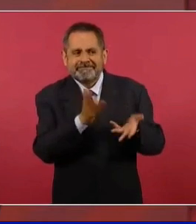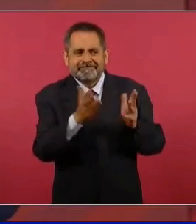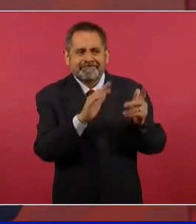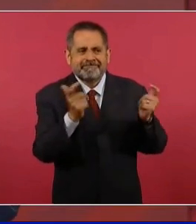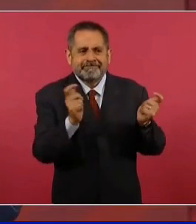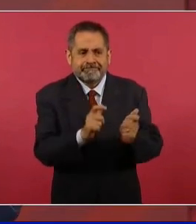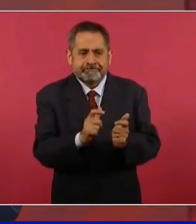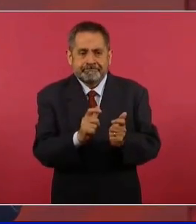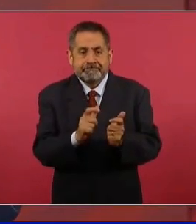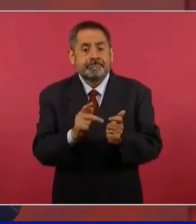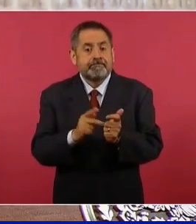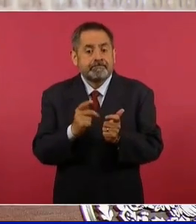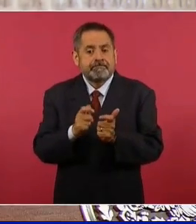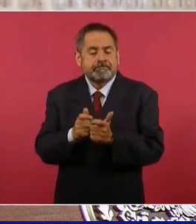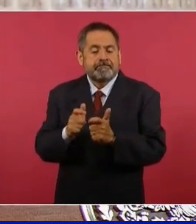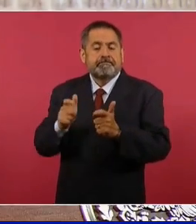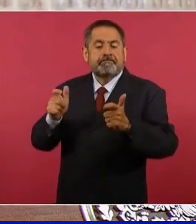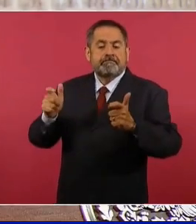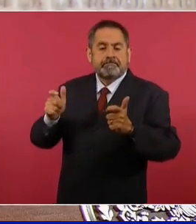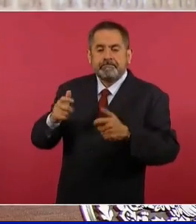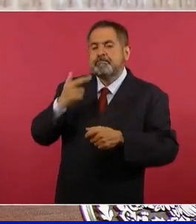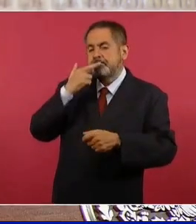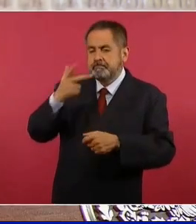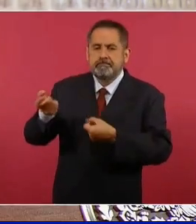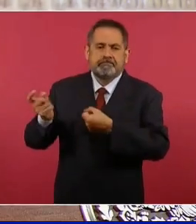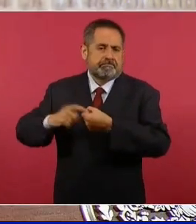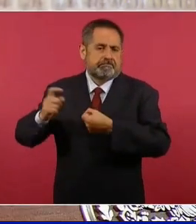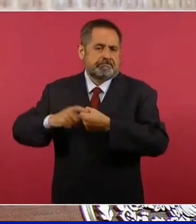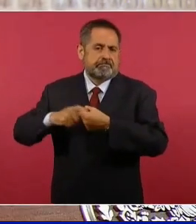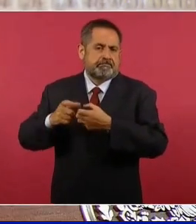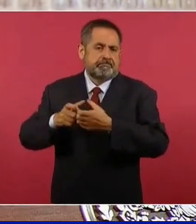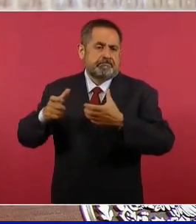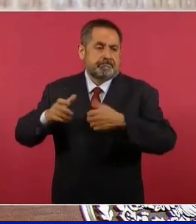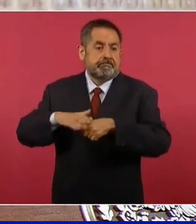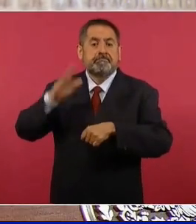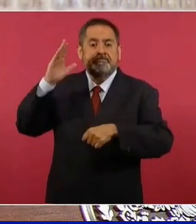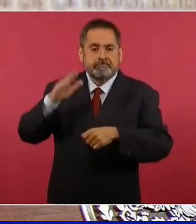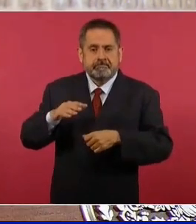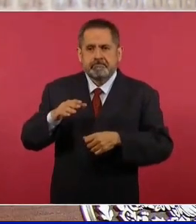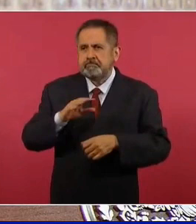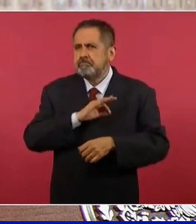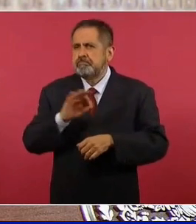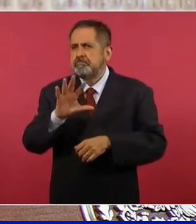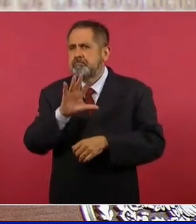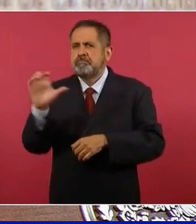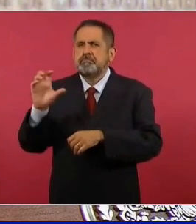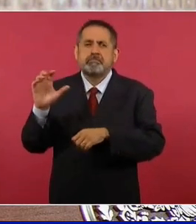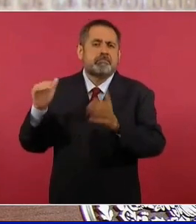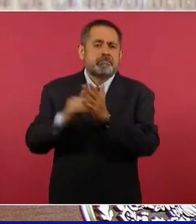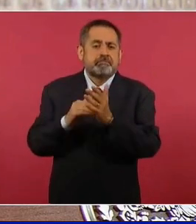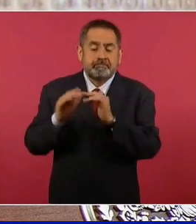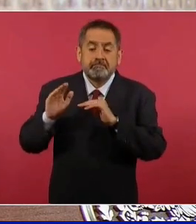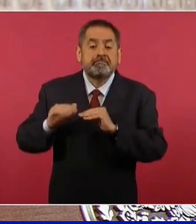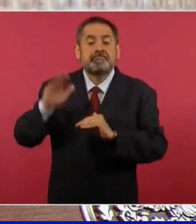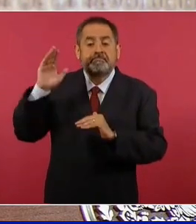que teníamos en la pandemia de empleos, sino ya tenemos como 500,000 más.